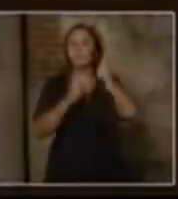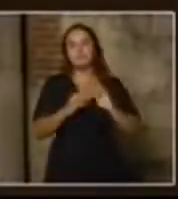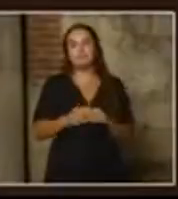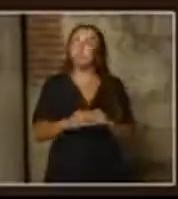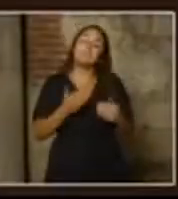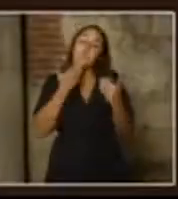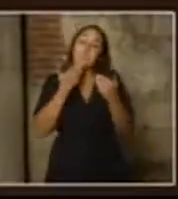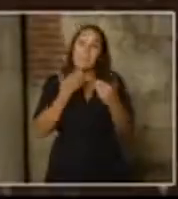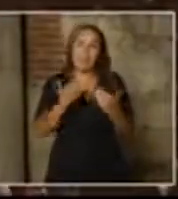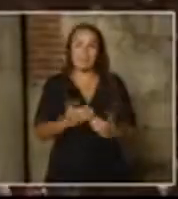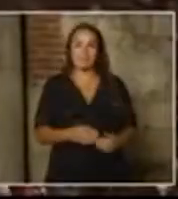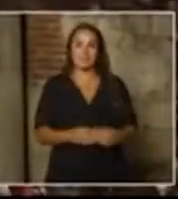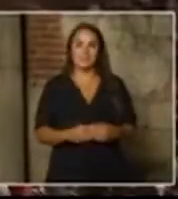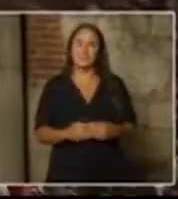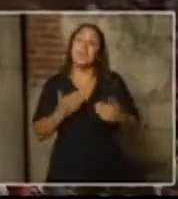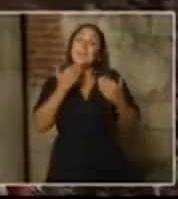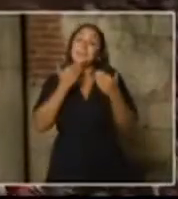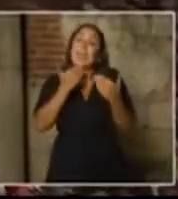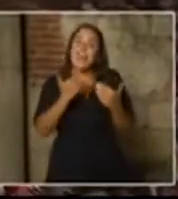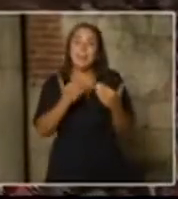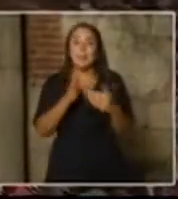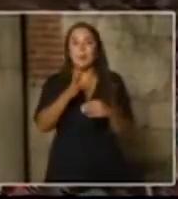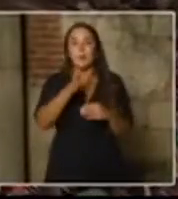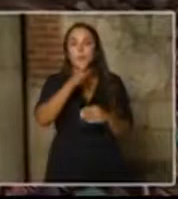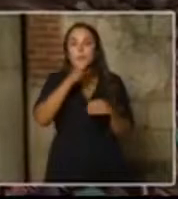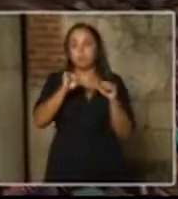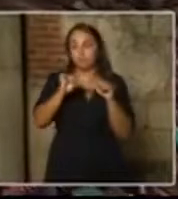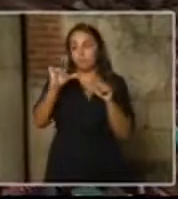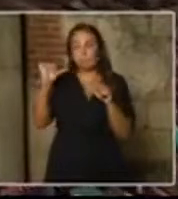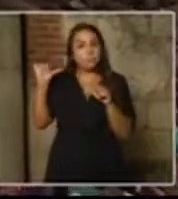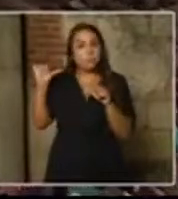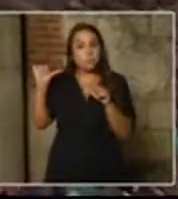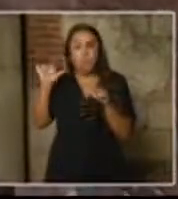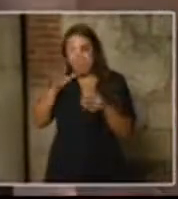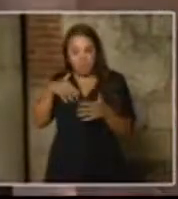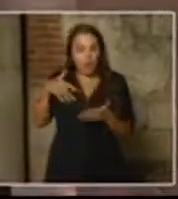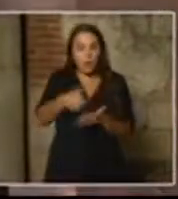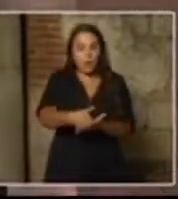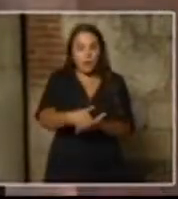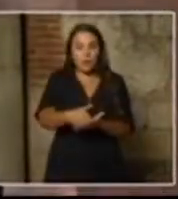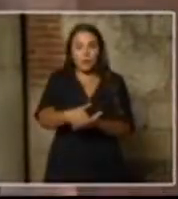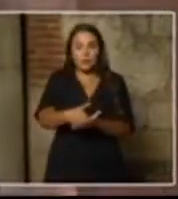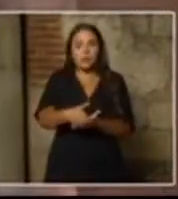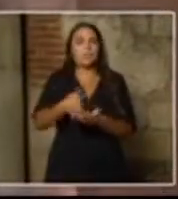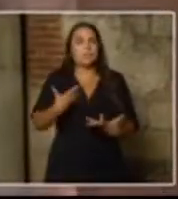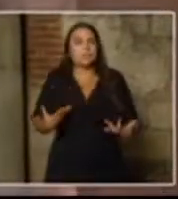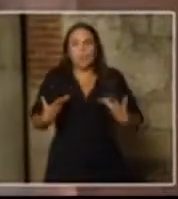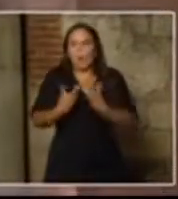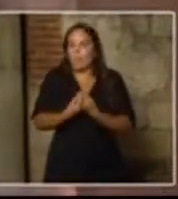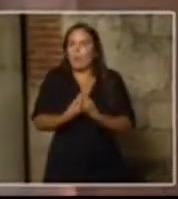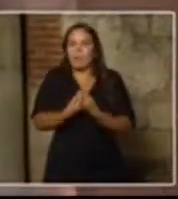Gracias. Gracias porque a lo largo de todo este tiempo nos hemos sentido plenamente